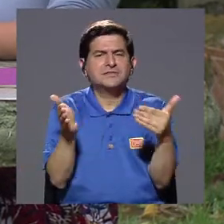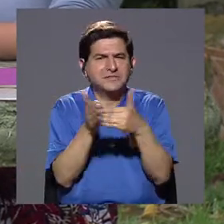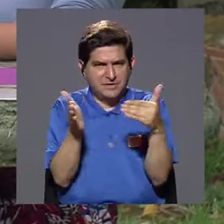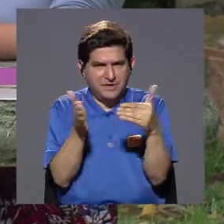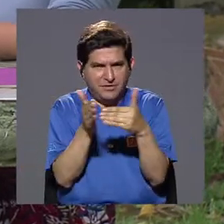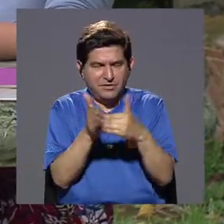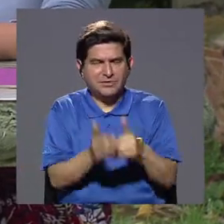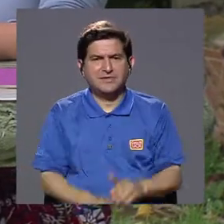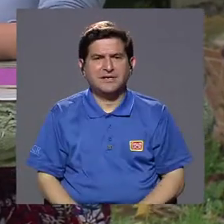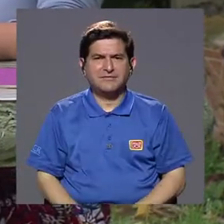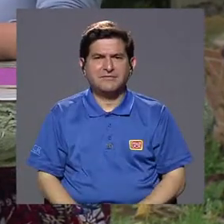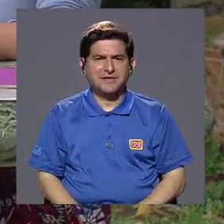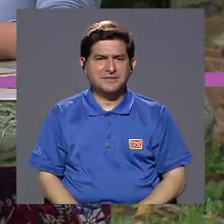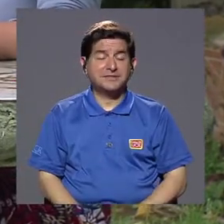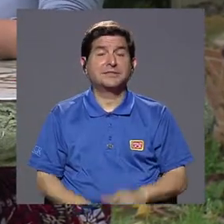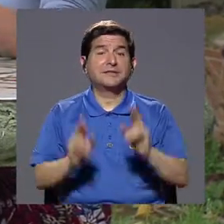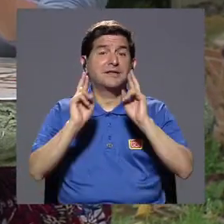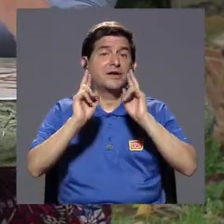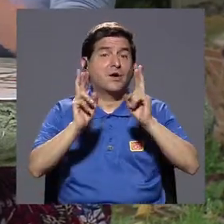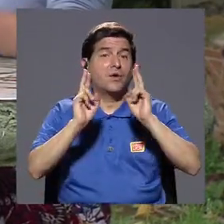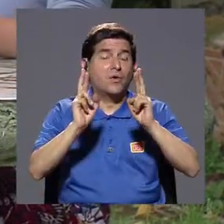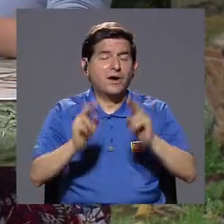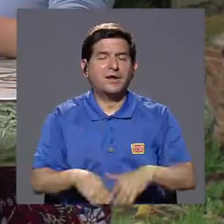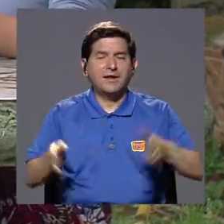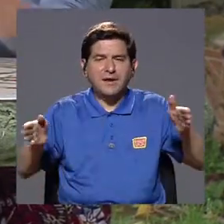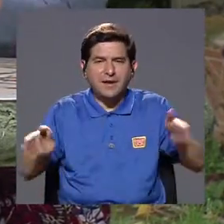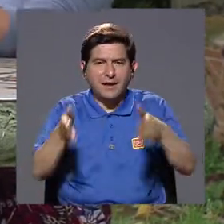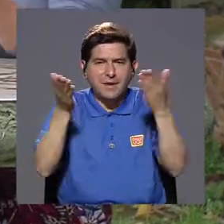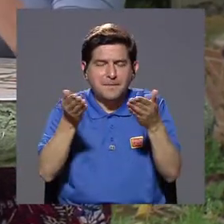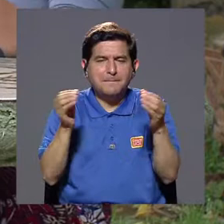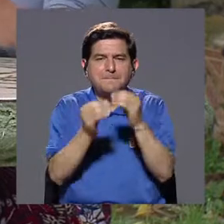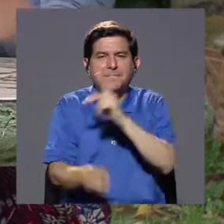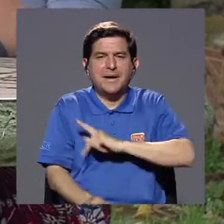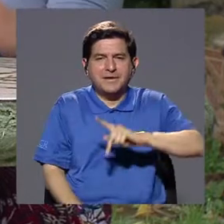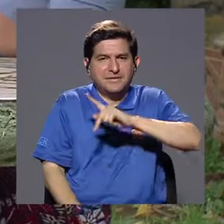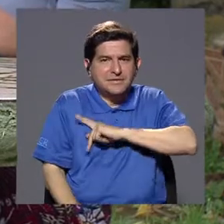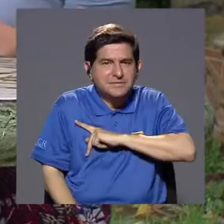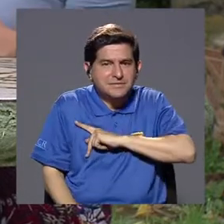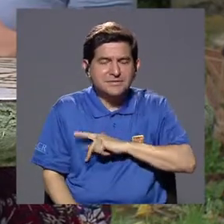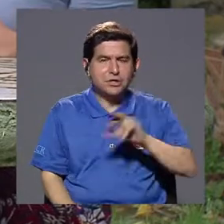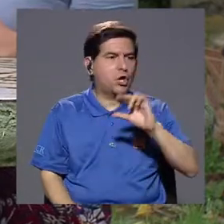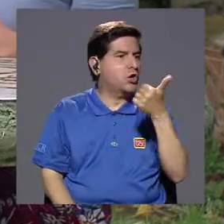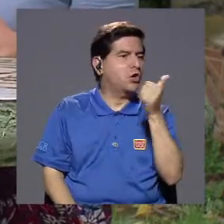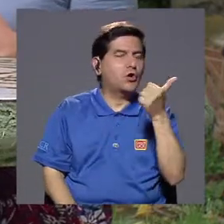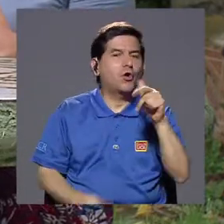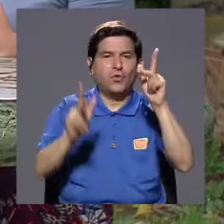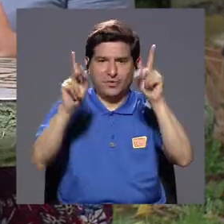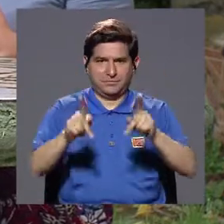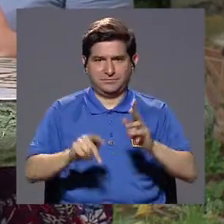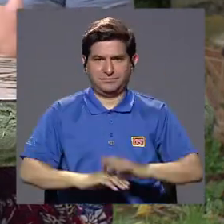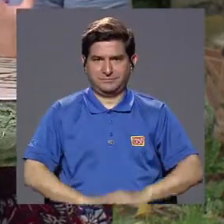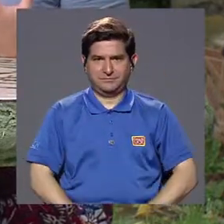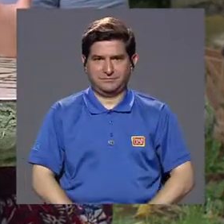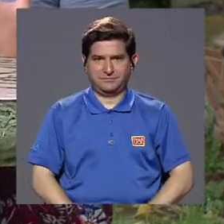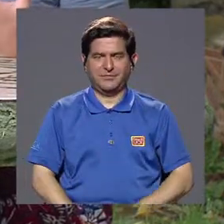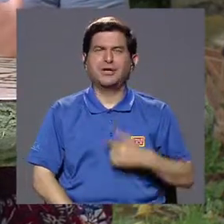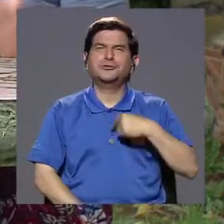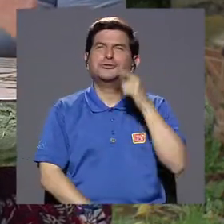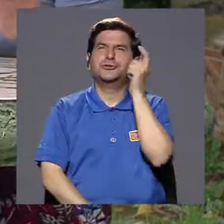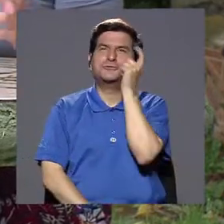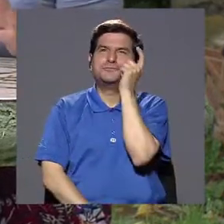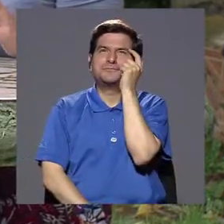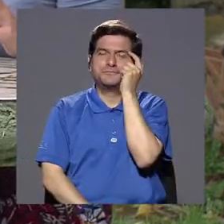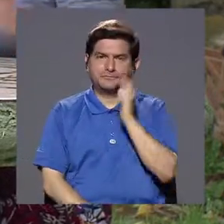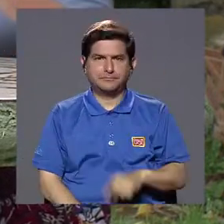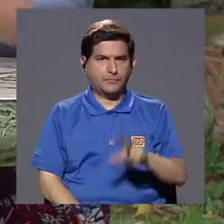retomar lo que están haciendo ahorita que ojalá las motivaciones sean más personales que de otras personas me